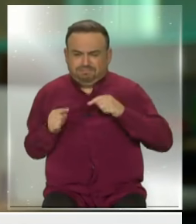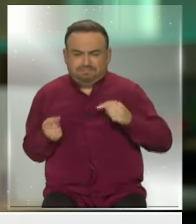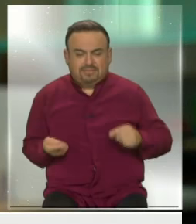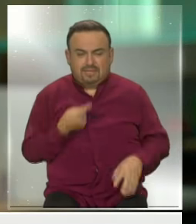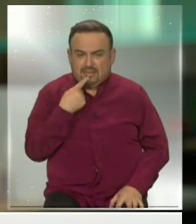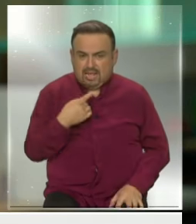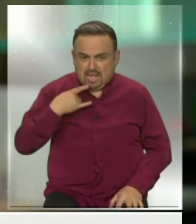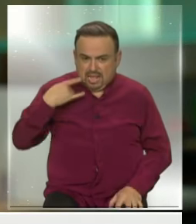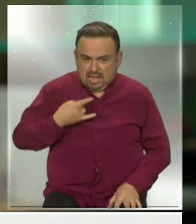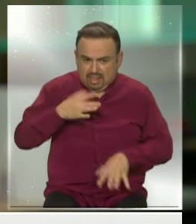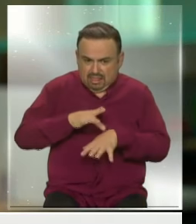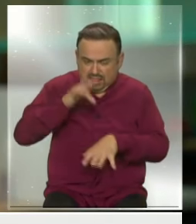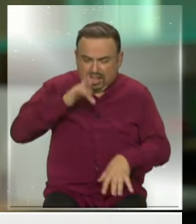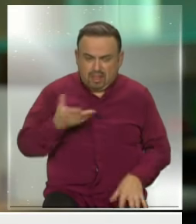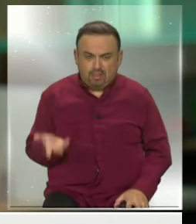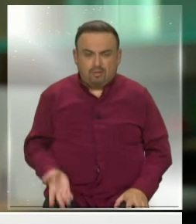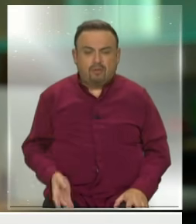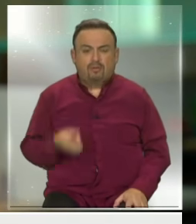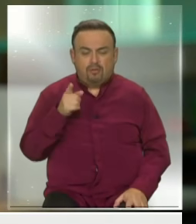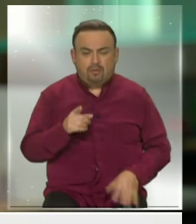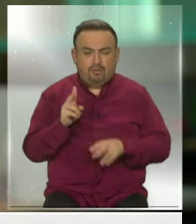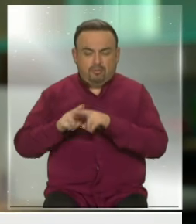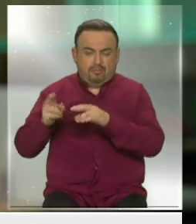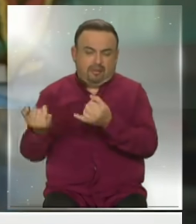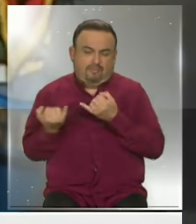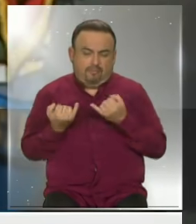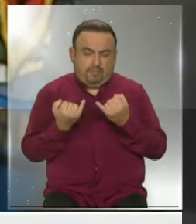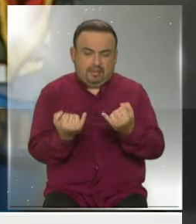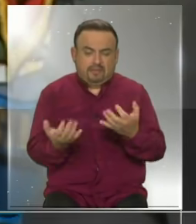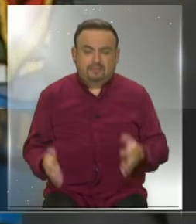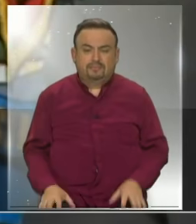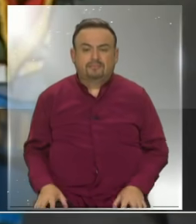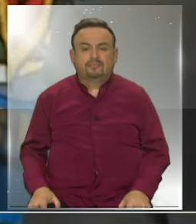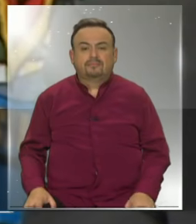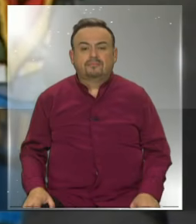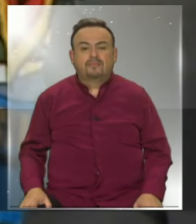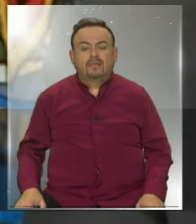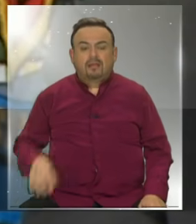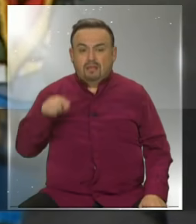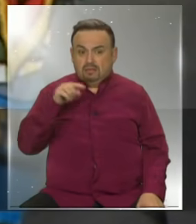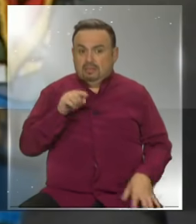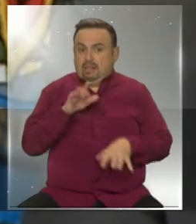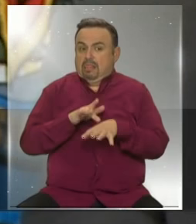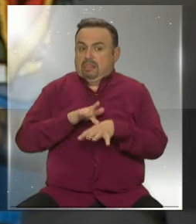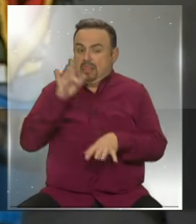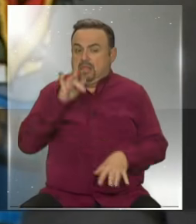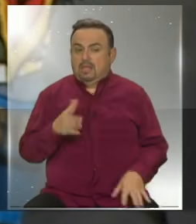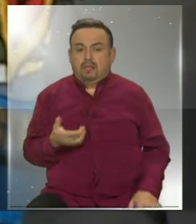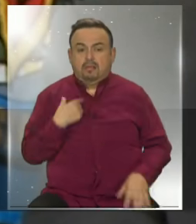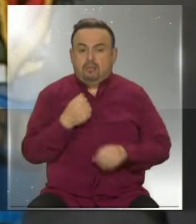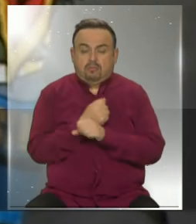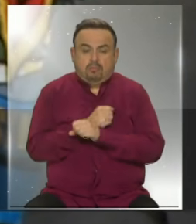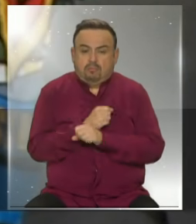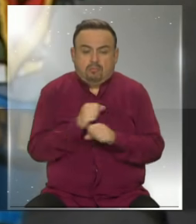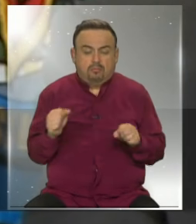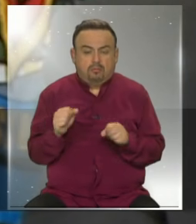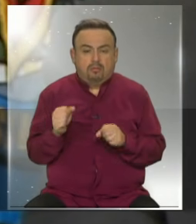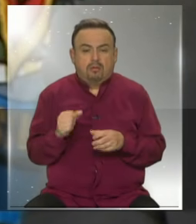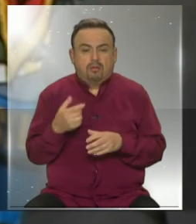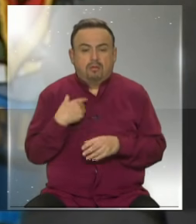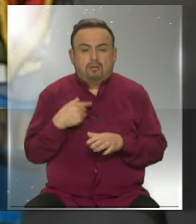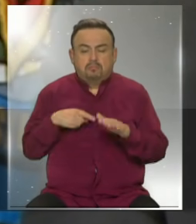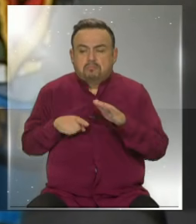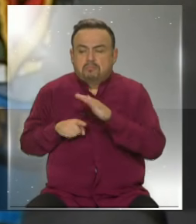de la emergencia. Pablo Soto con el informe. Es una cuestión grave, pero no podemos entrar en el